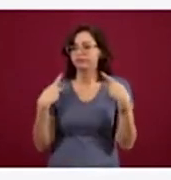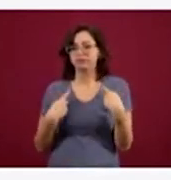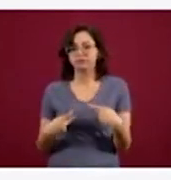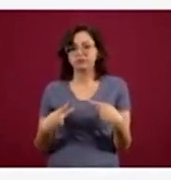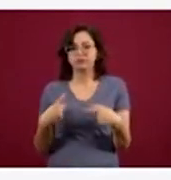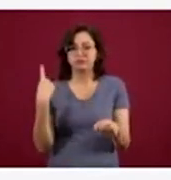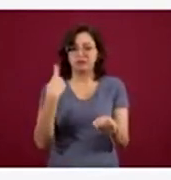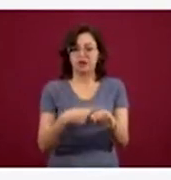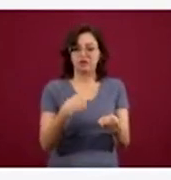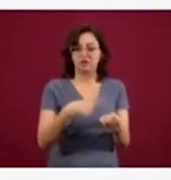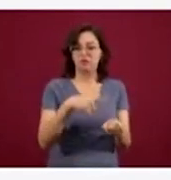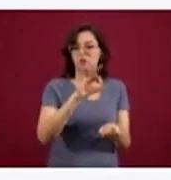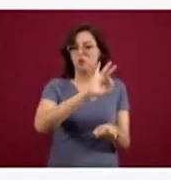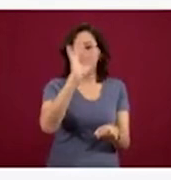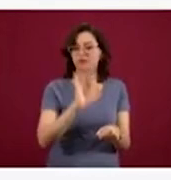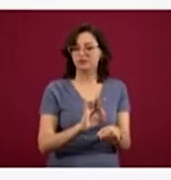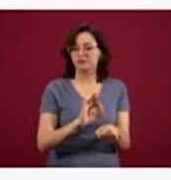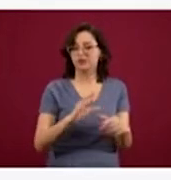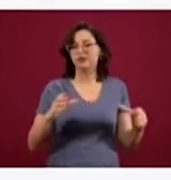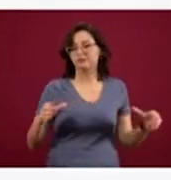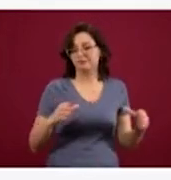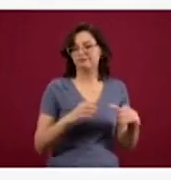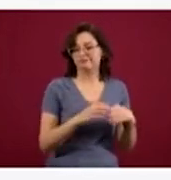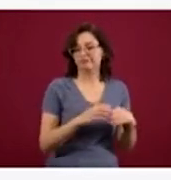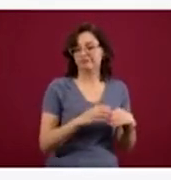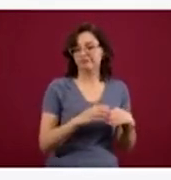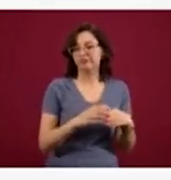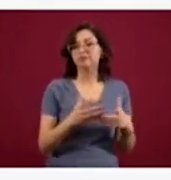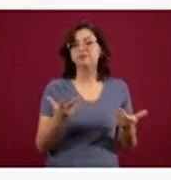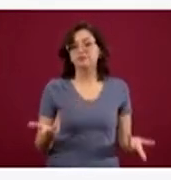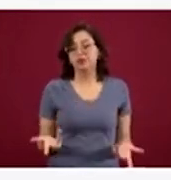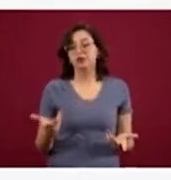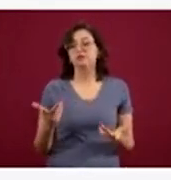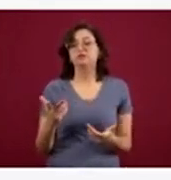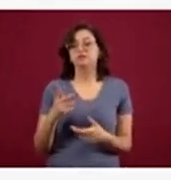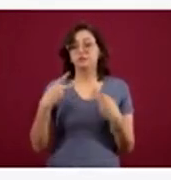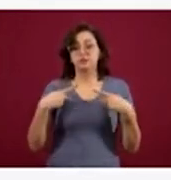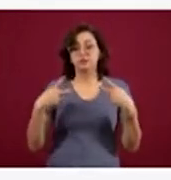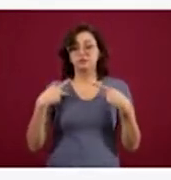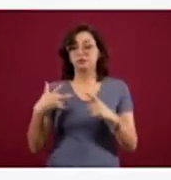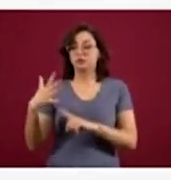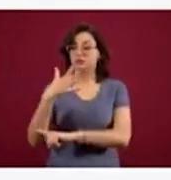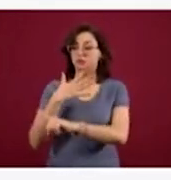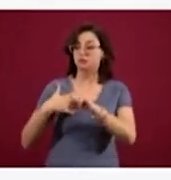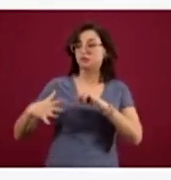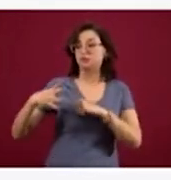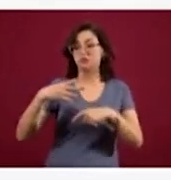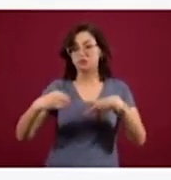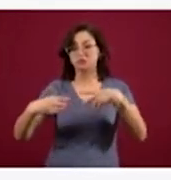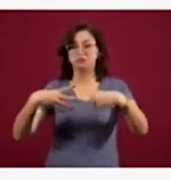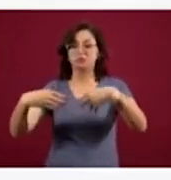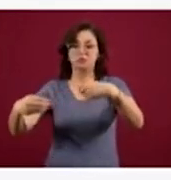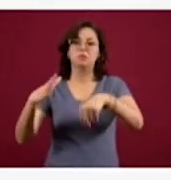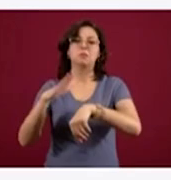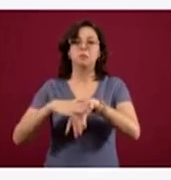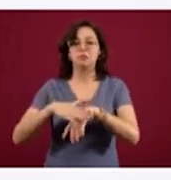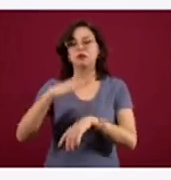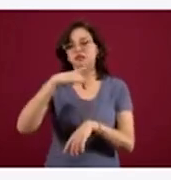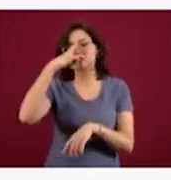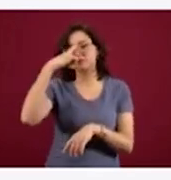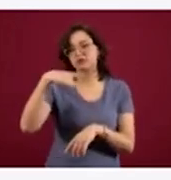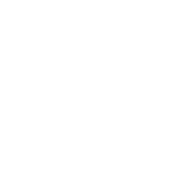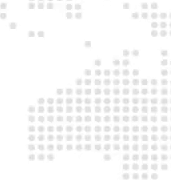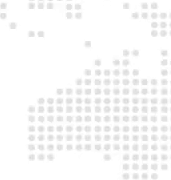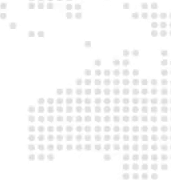estas personas están más concentradas en un área geográfica lógicamente la dispersión se va a favorecer y en su momento vamos a